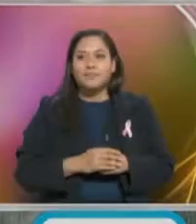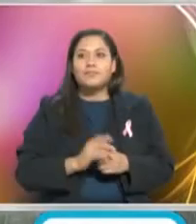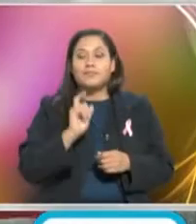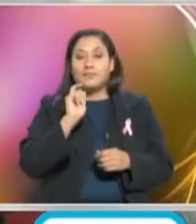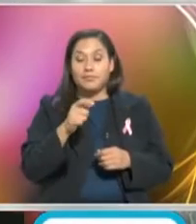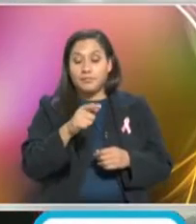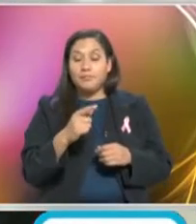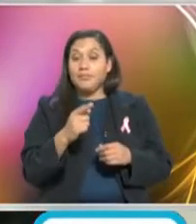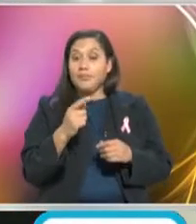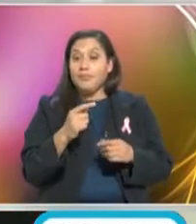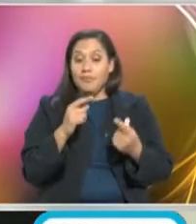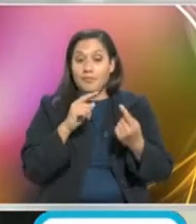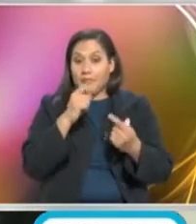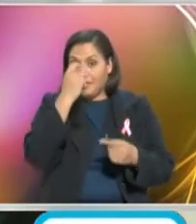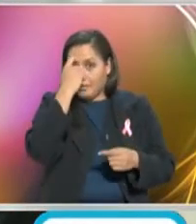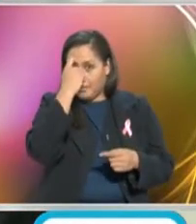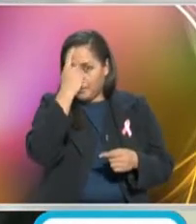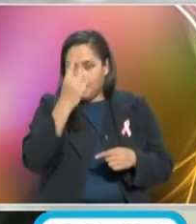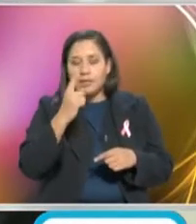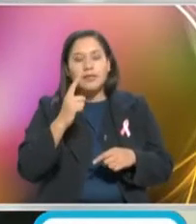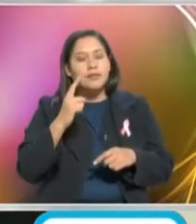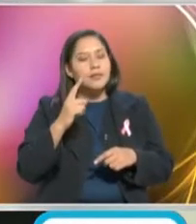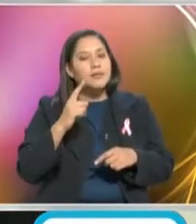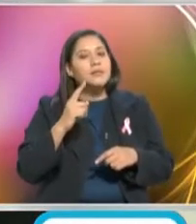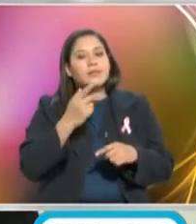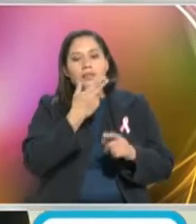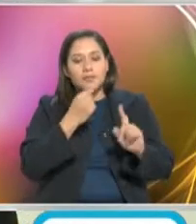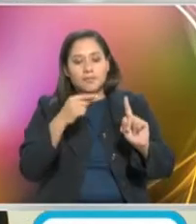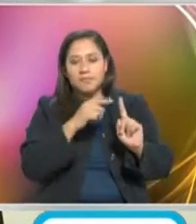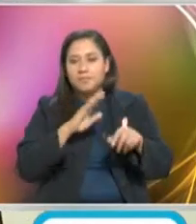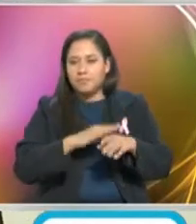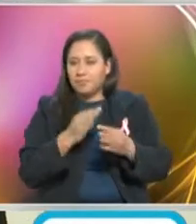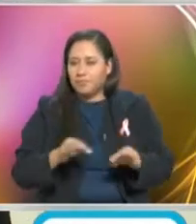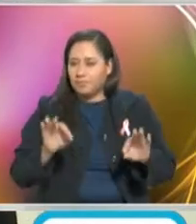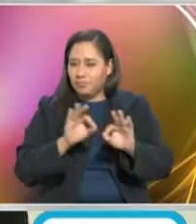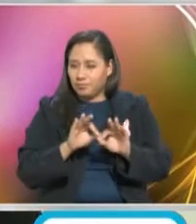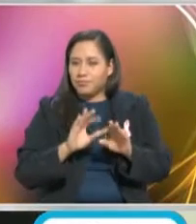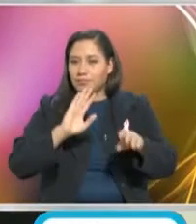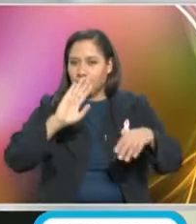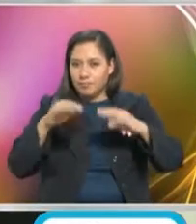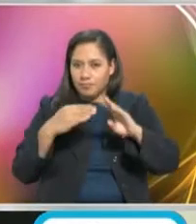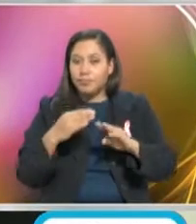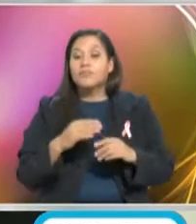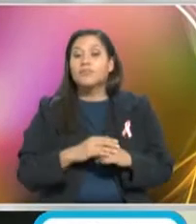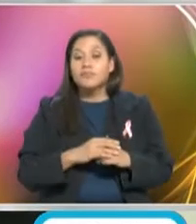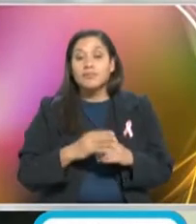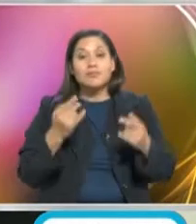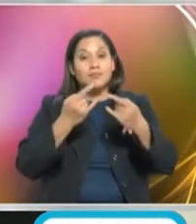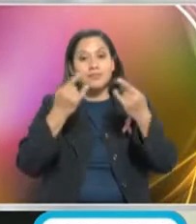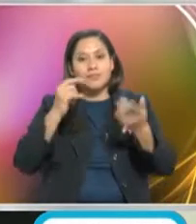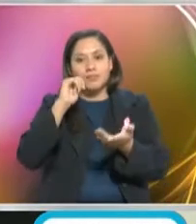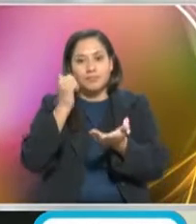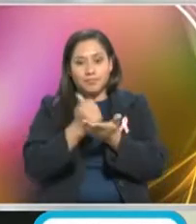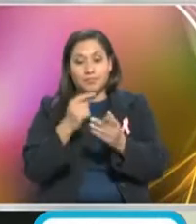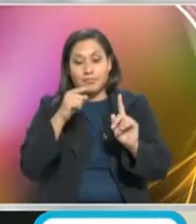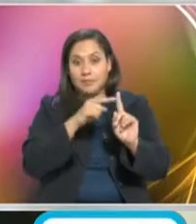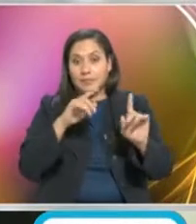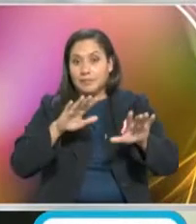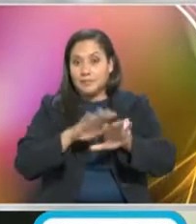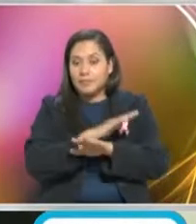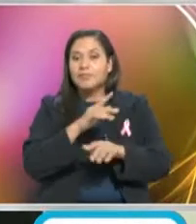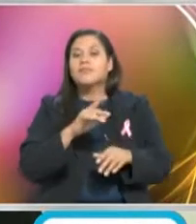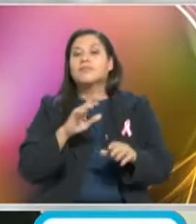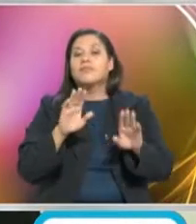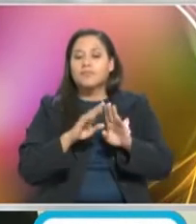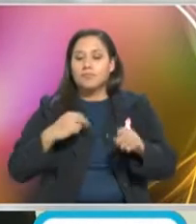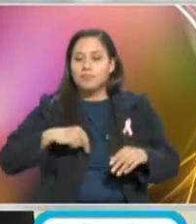Pues se trata de uno de los inventos y uno de los inventores más importantes del mundo y de la historia. Él cambió la manera en